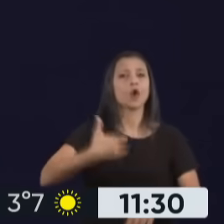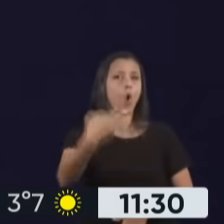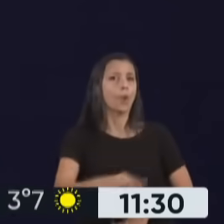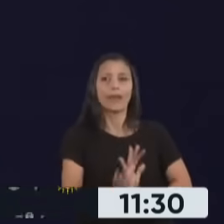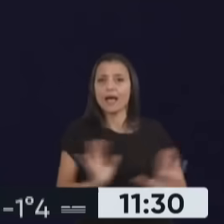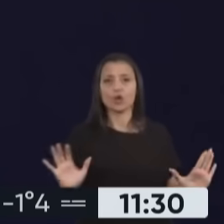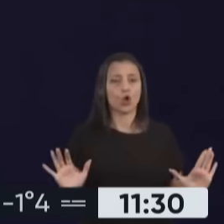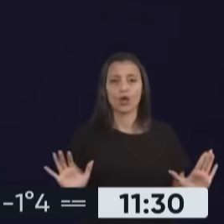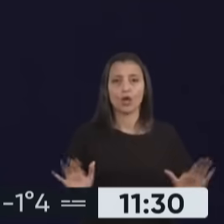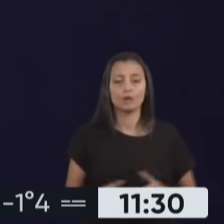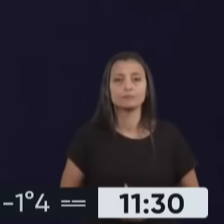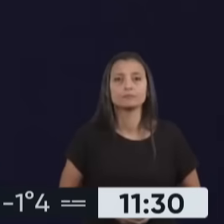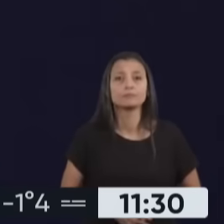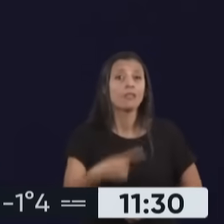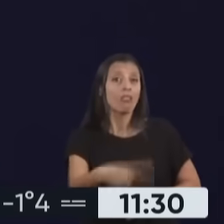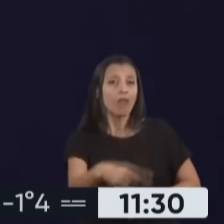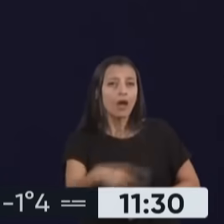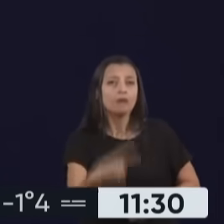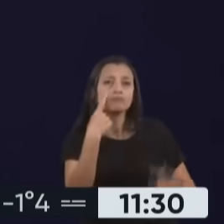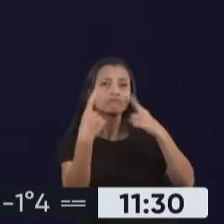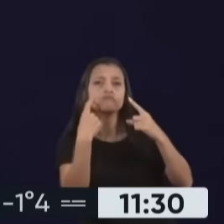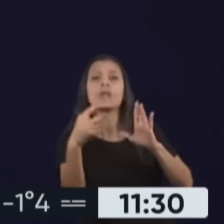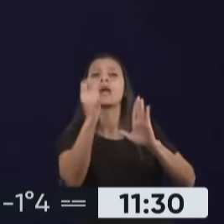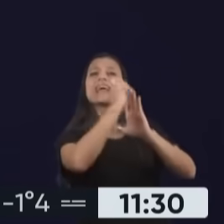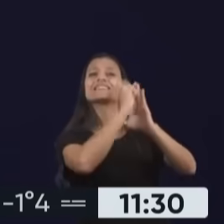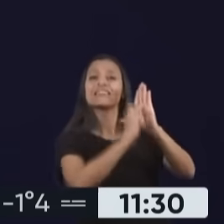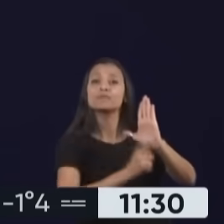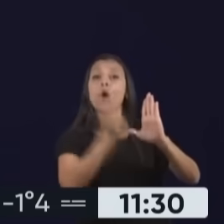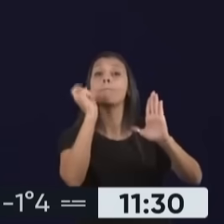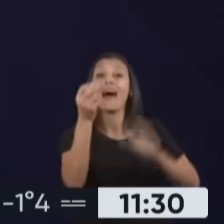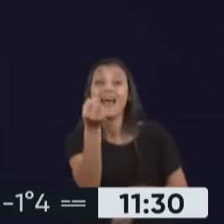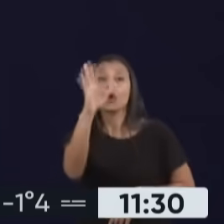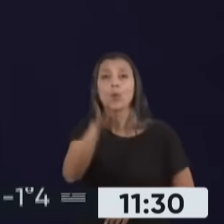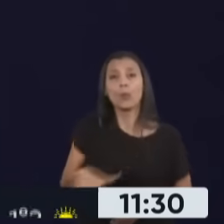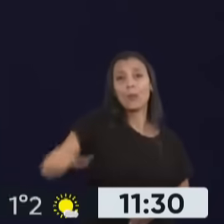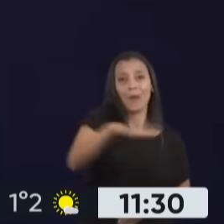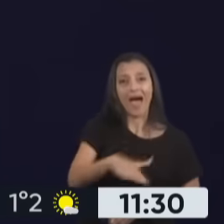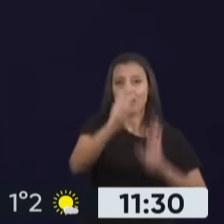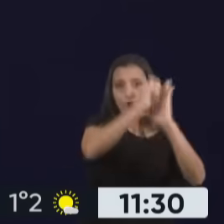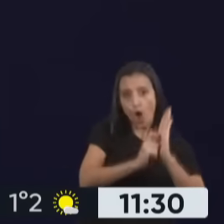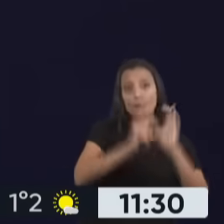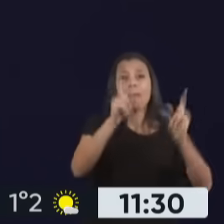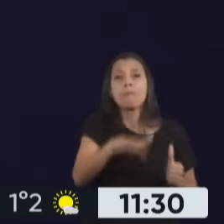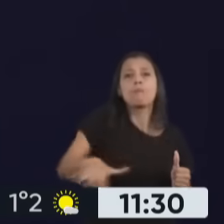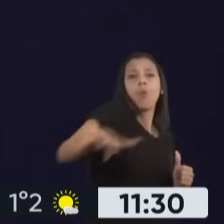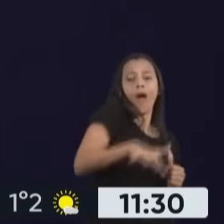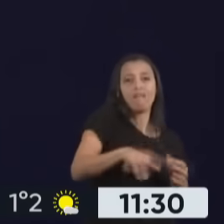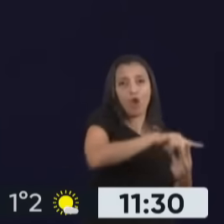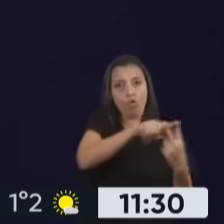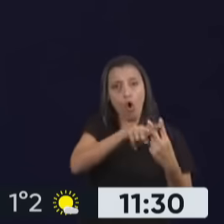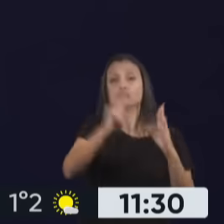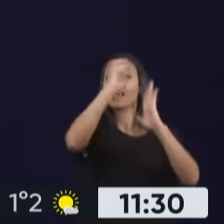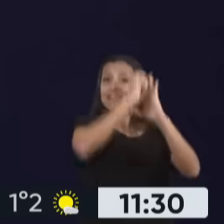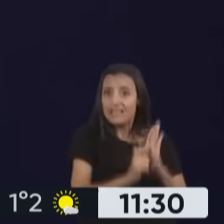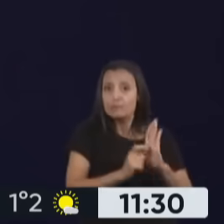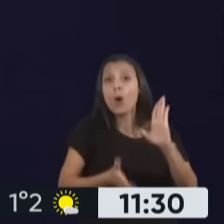obligatorio de revalidación de inscripción para los clubes de barrio y pueblo